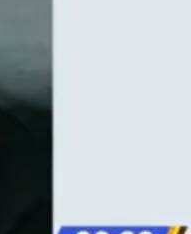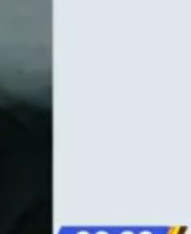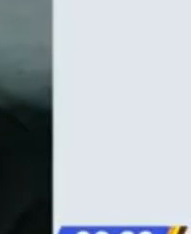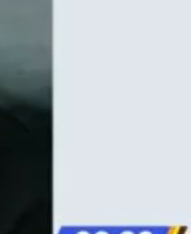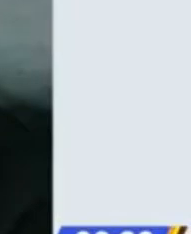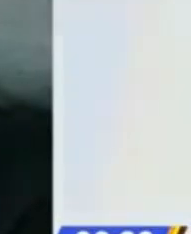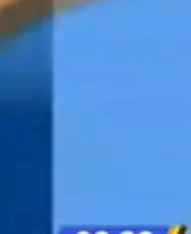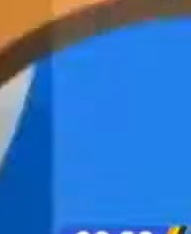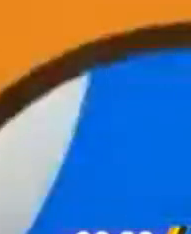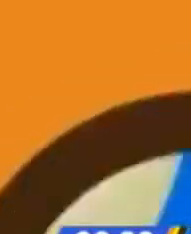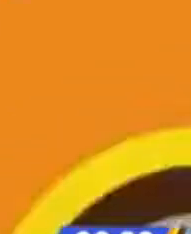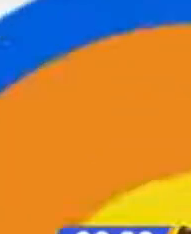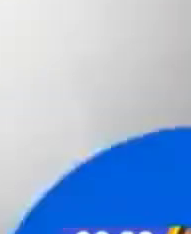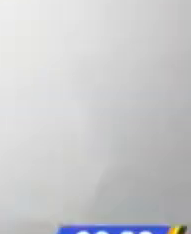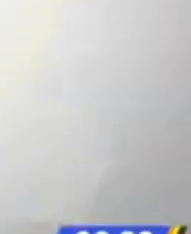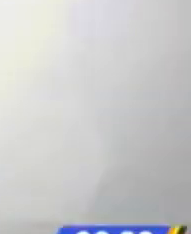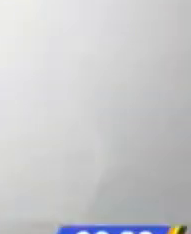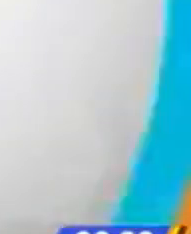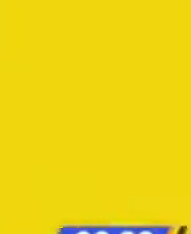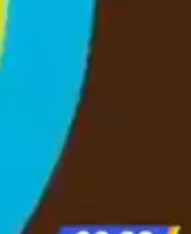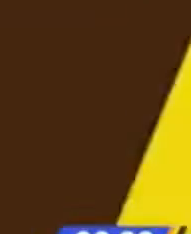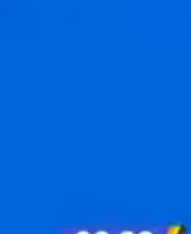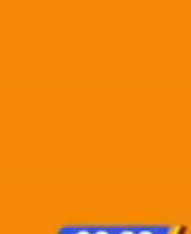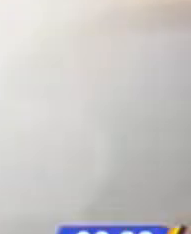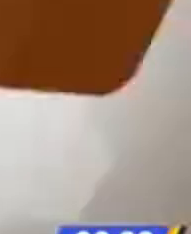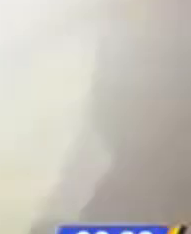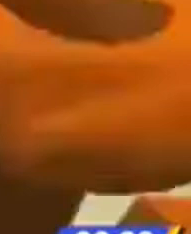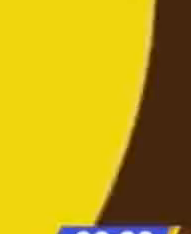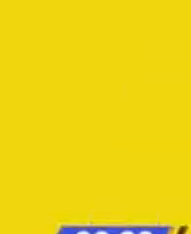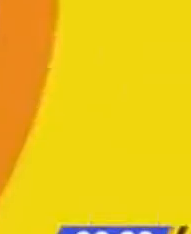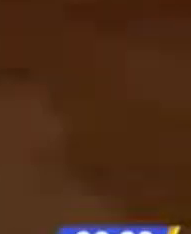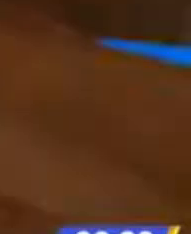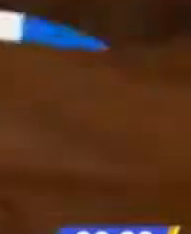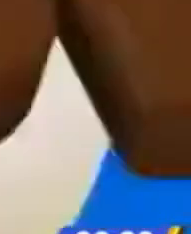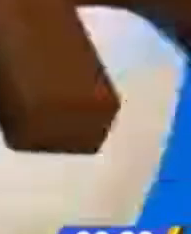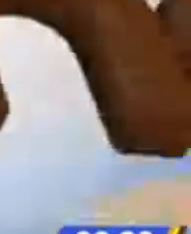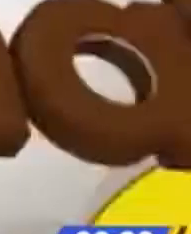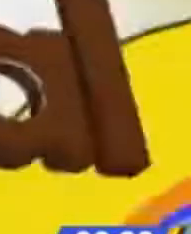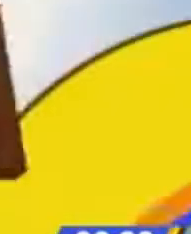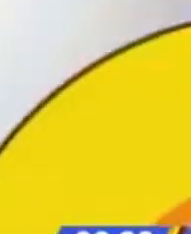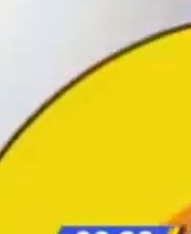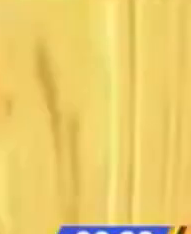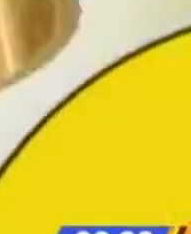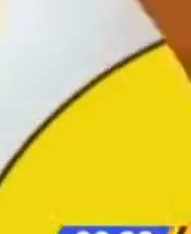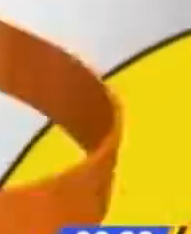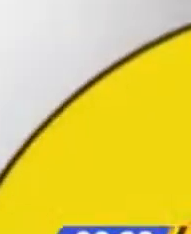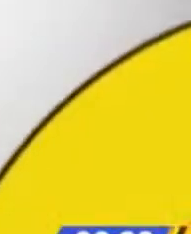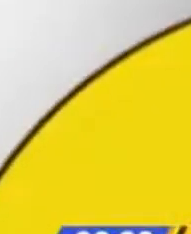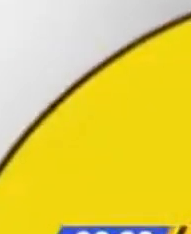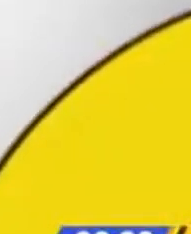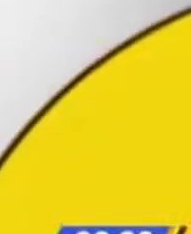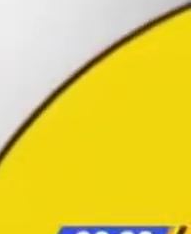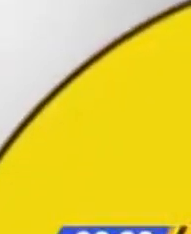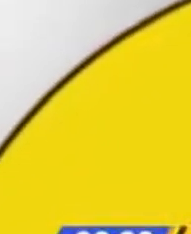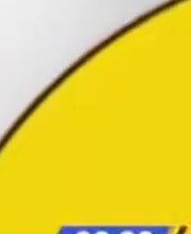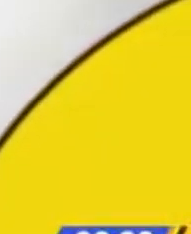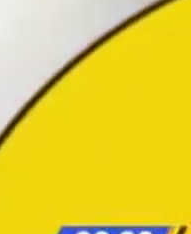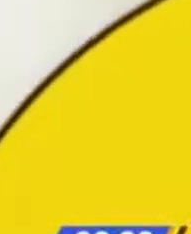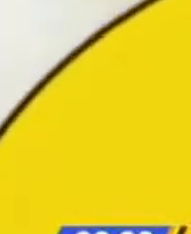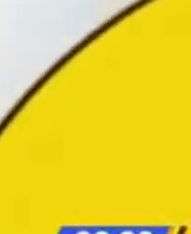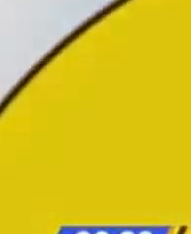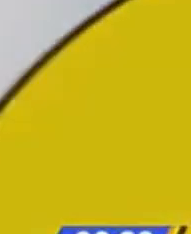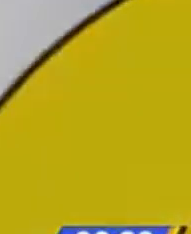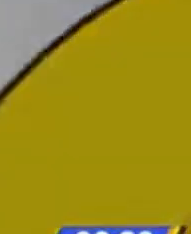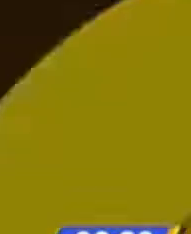Seamos hoy buenos amigos. Quédate en casa esta vez. Seamos hoy buenos